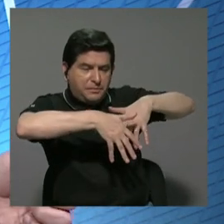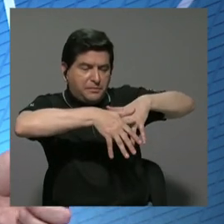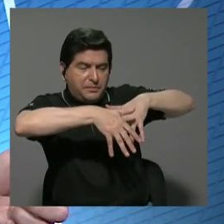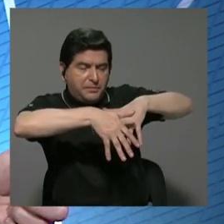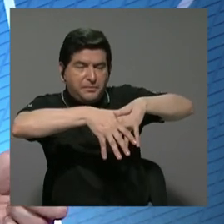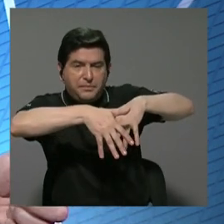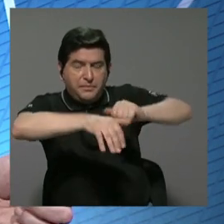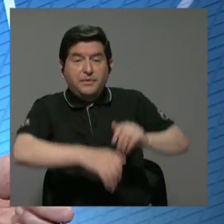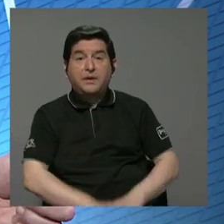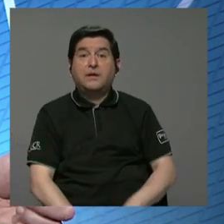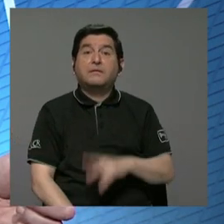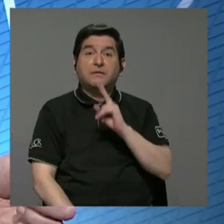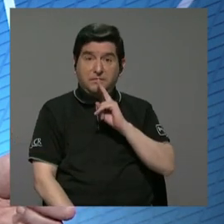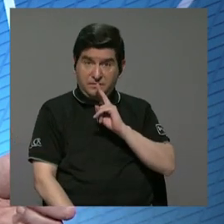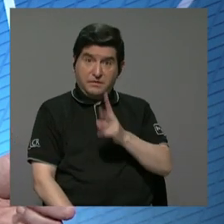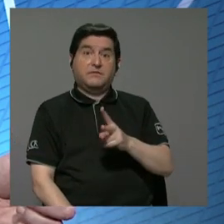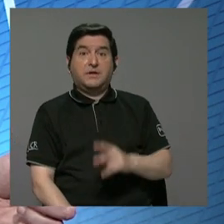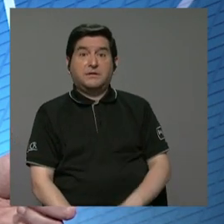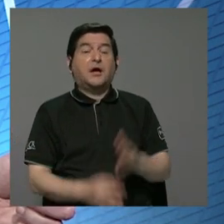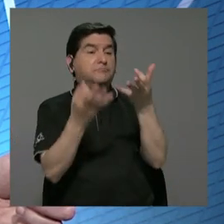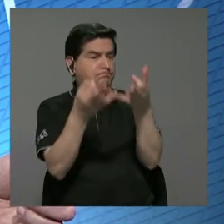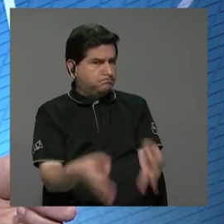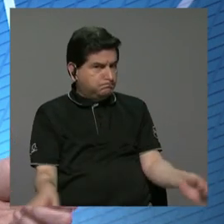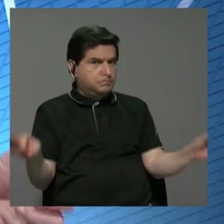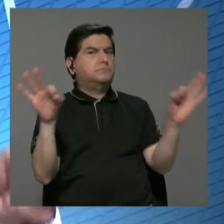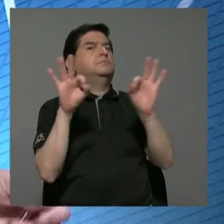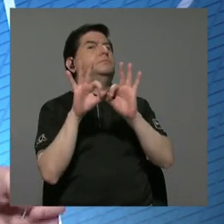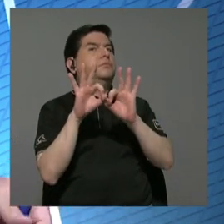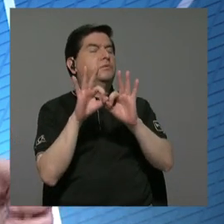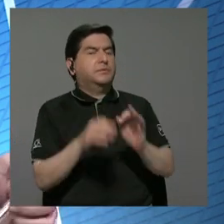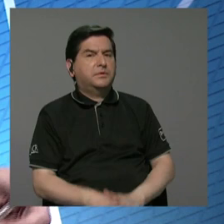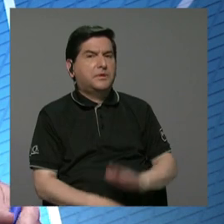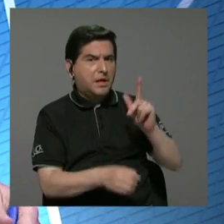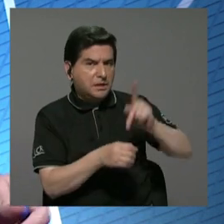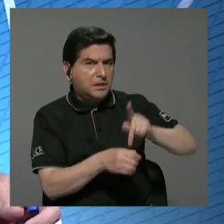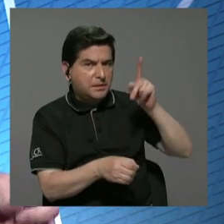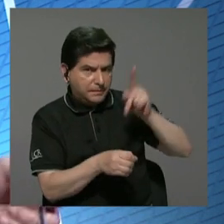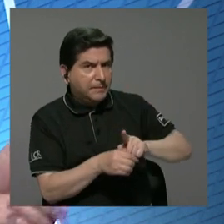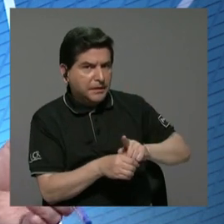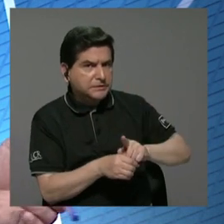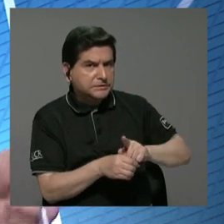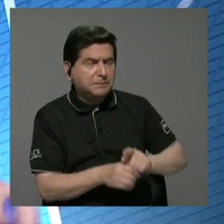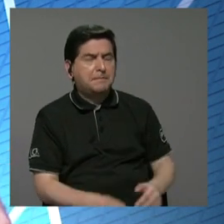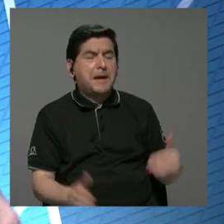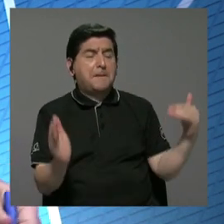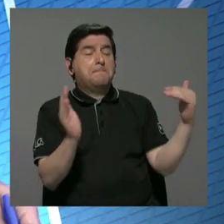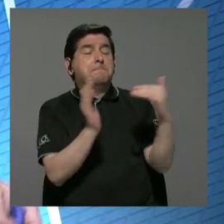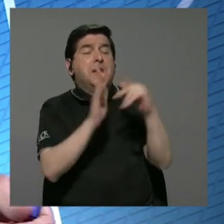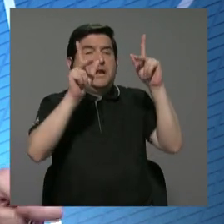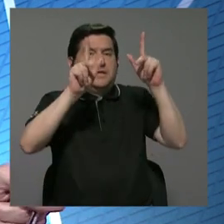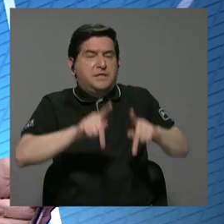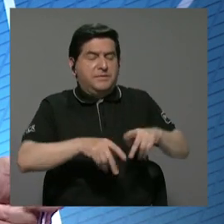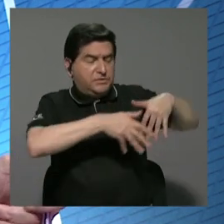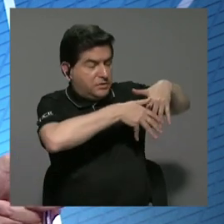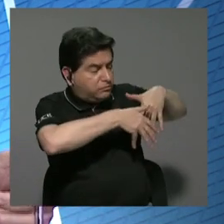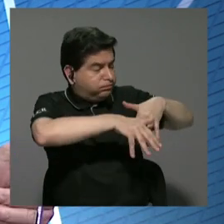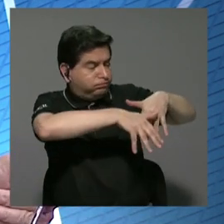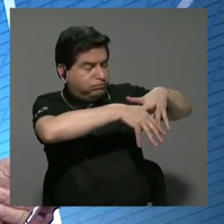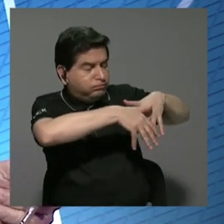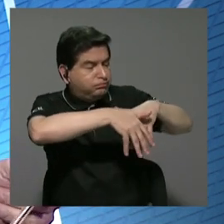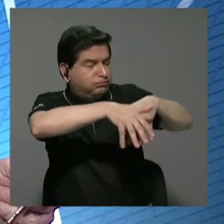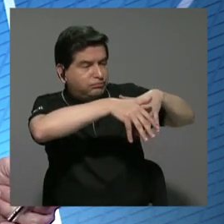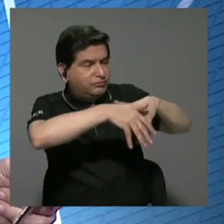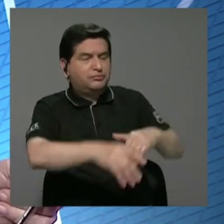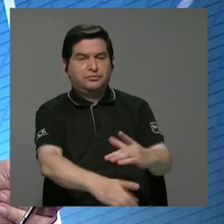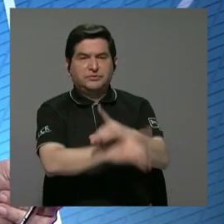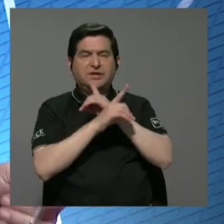sido realmente importante, la presencia de miles de personas en esta marcha por la